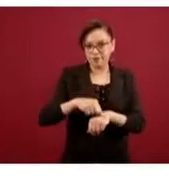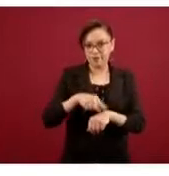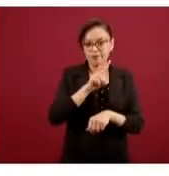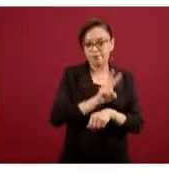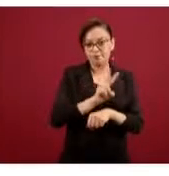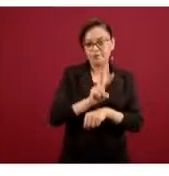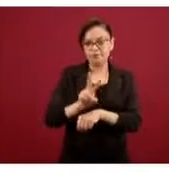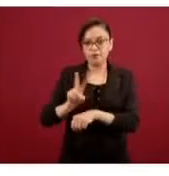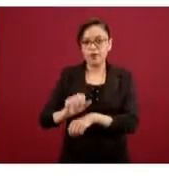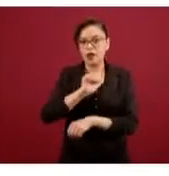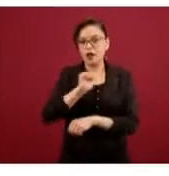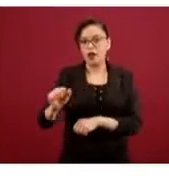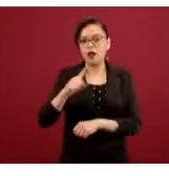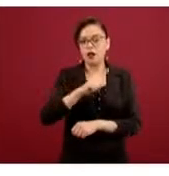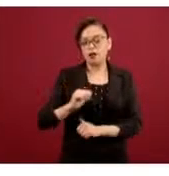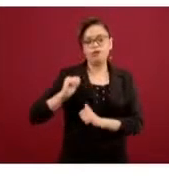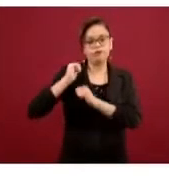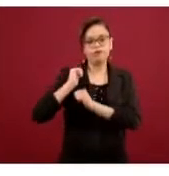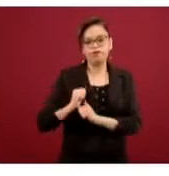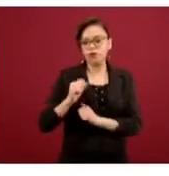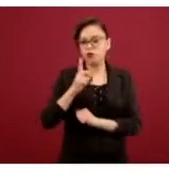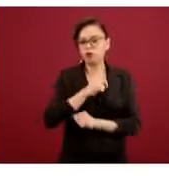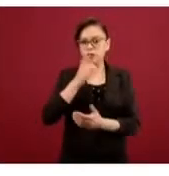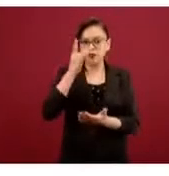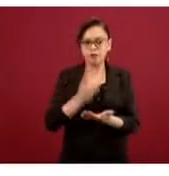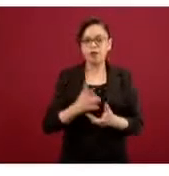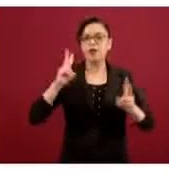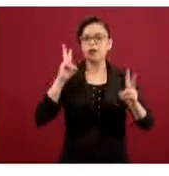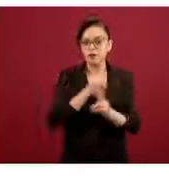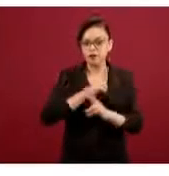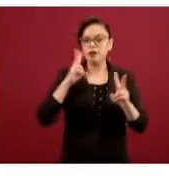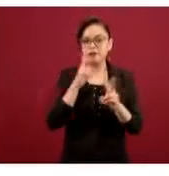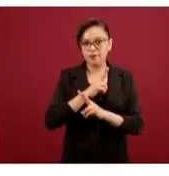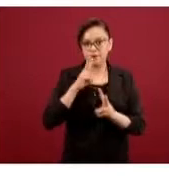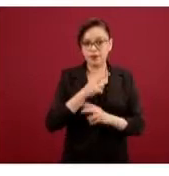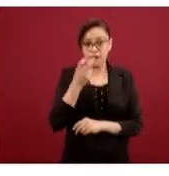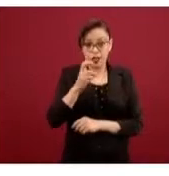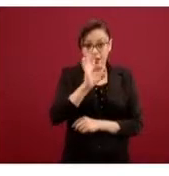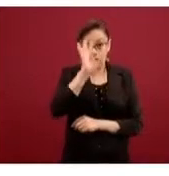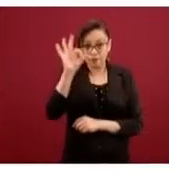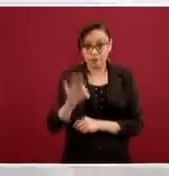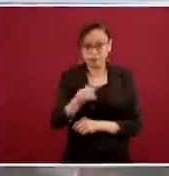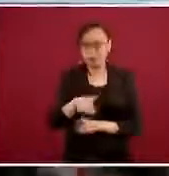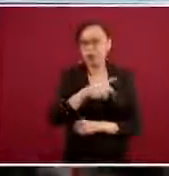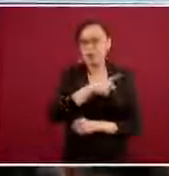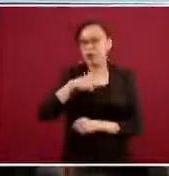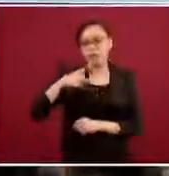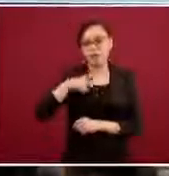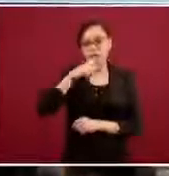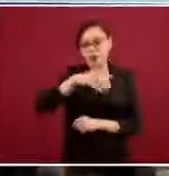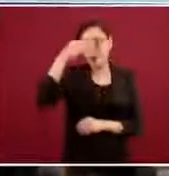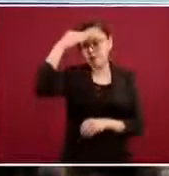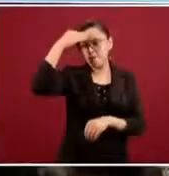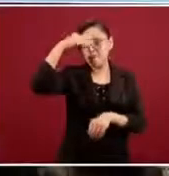enfermedad respiratoria. Guardemos ese porcentaje en la memoria. Vámonos en espejo